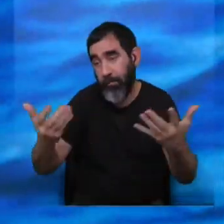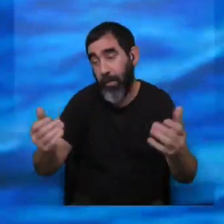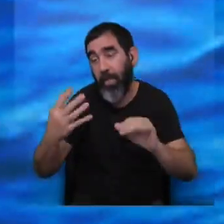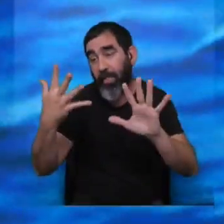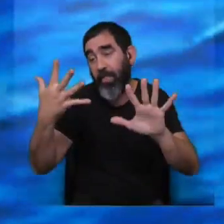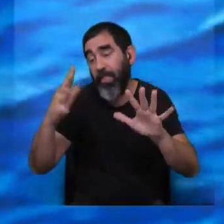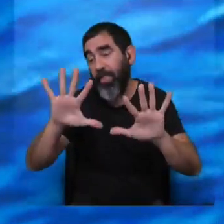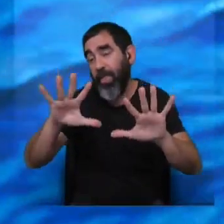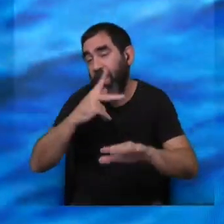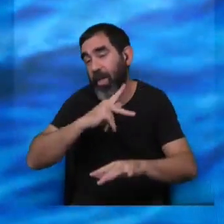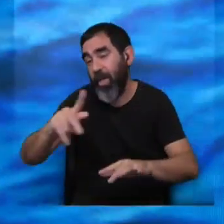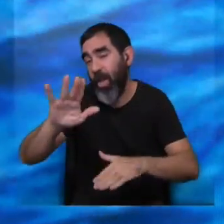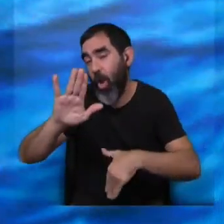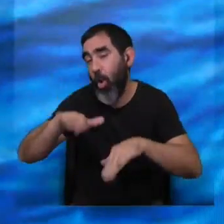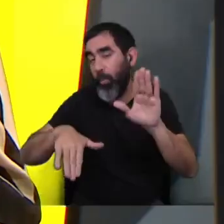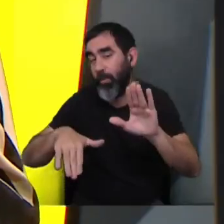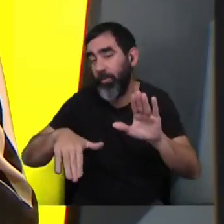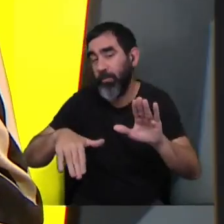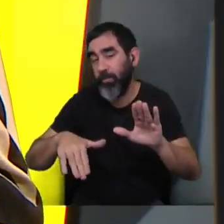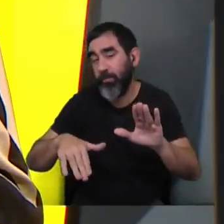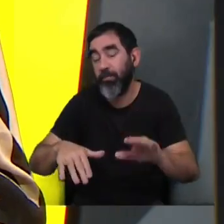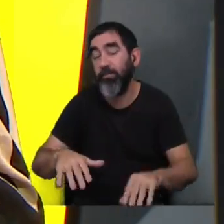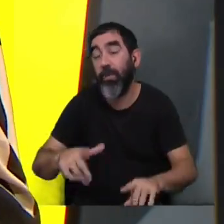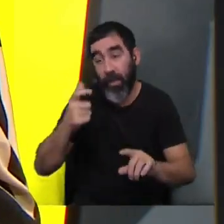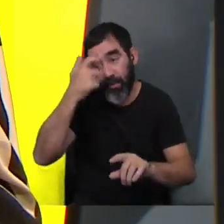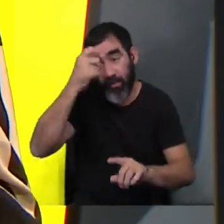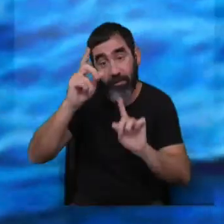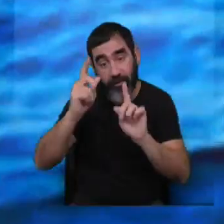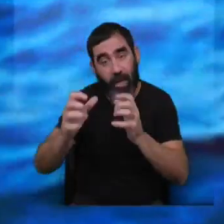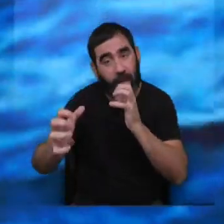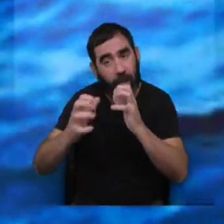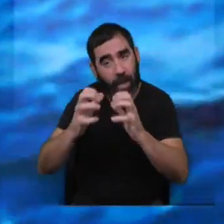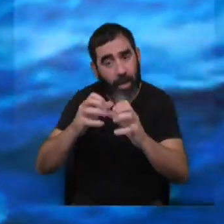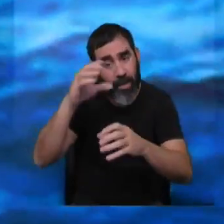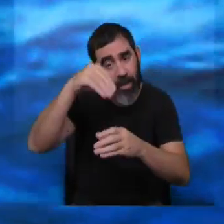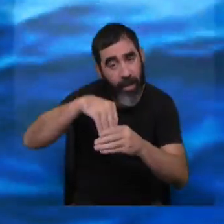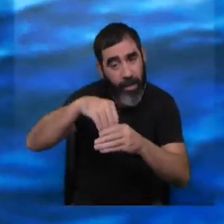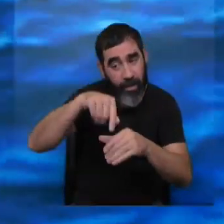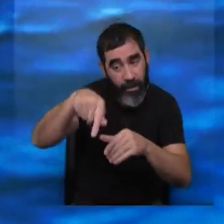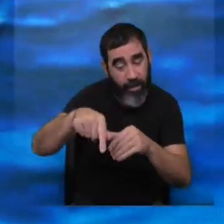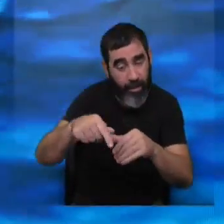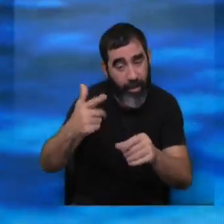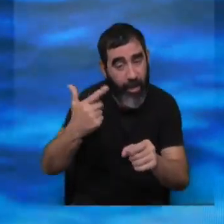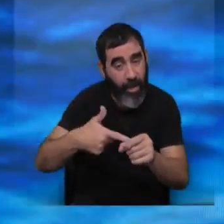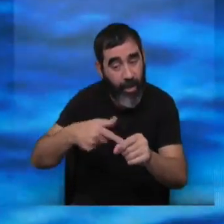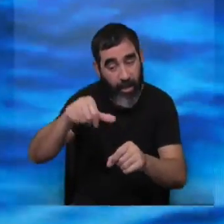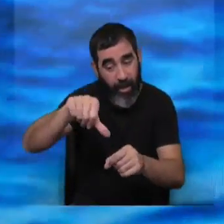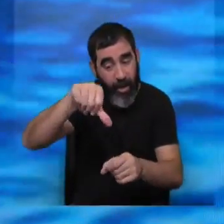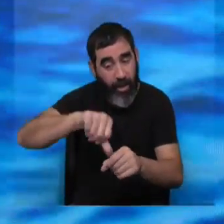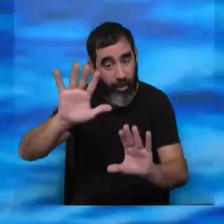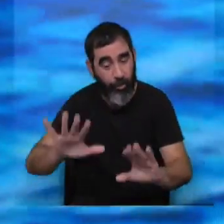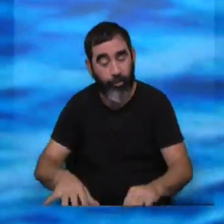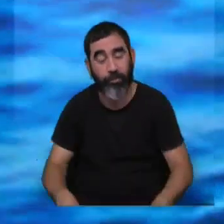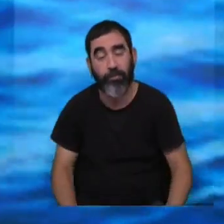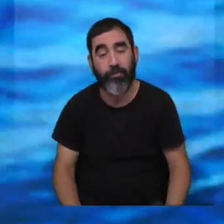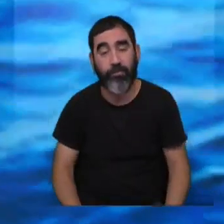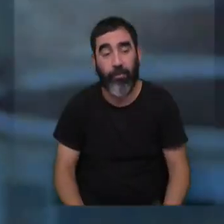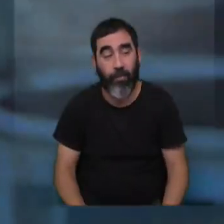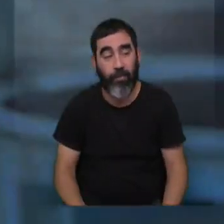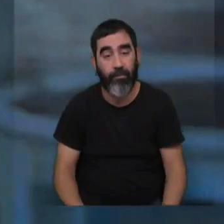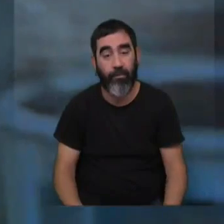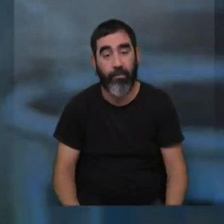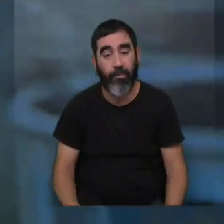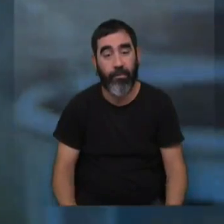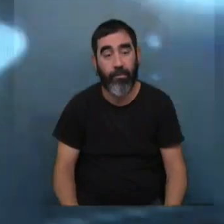10 kilómetros y a veces más. Ahí está ¿Cómo hay ciencia también. Claro, cuánta energía contenida Exacto. en este caso ya un producto, ¿no? Evolucionado a partir